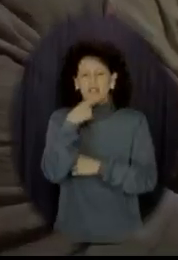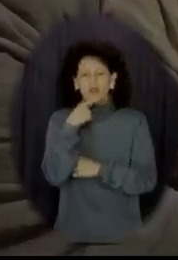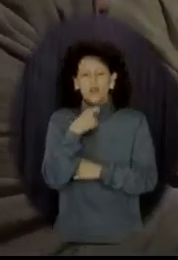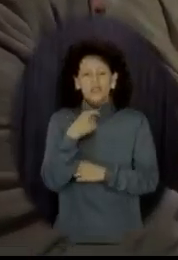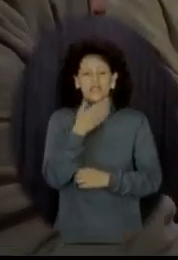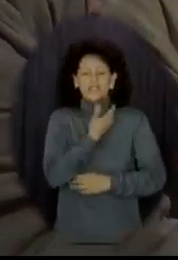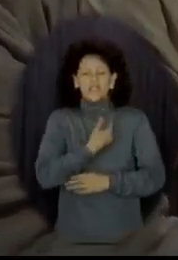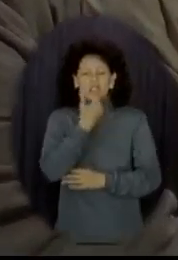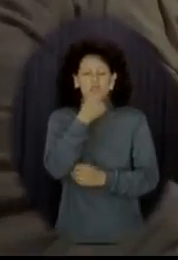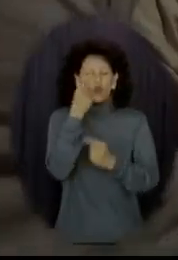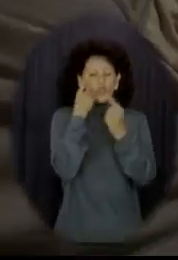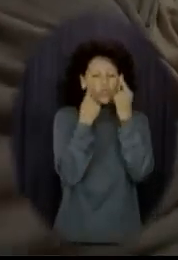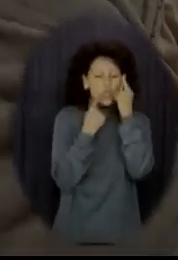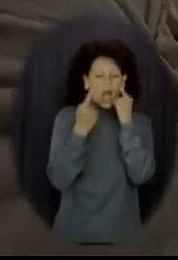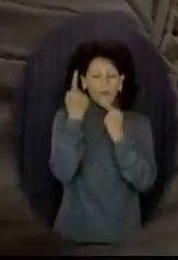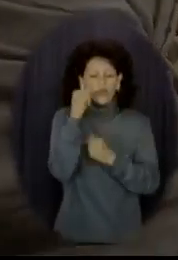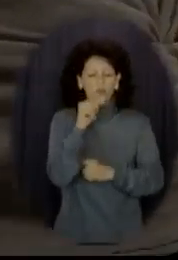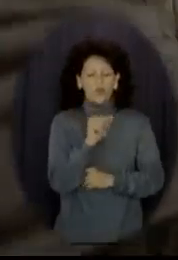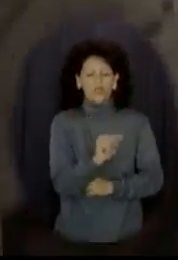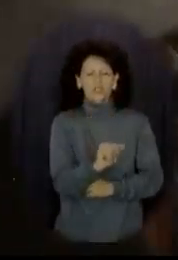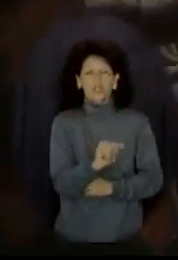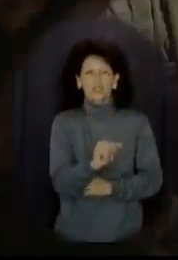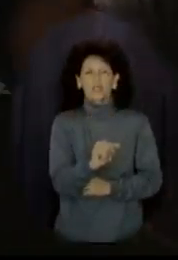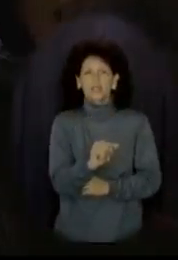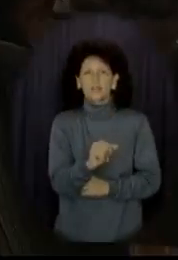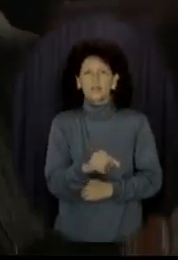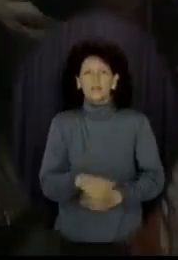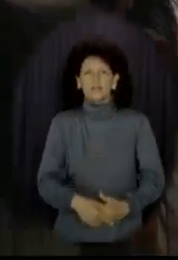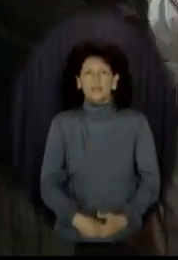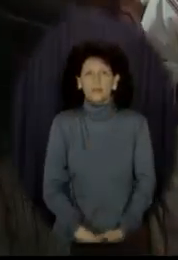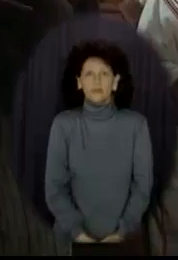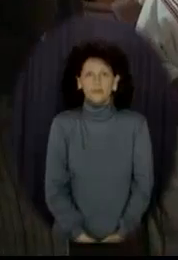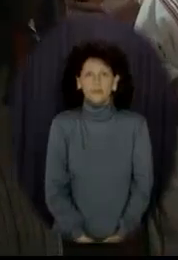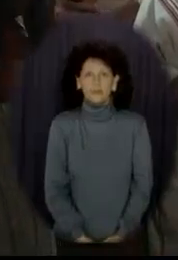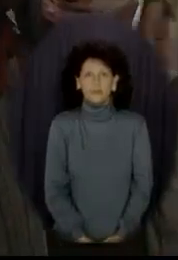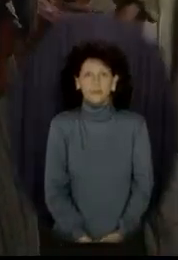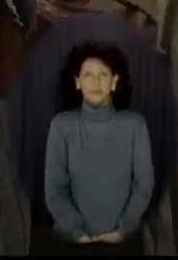Señor, oramos por ti. Señor, oraremos por ti.